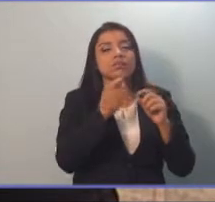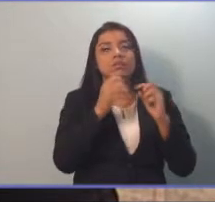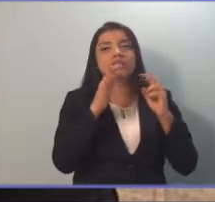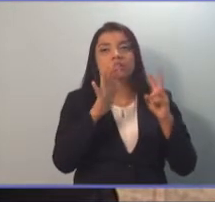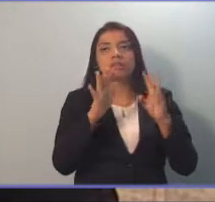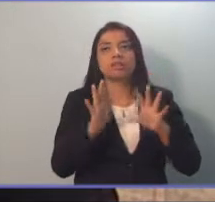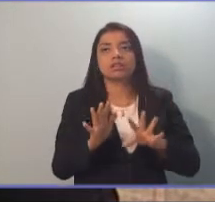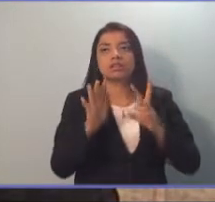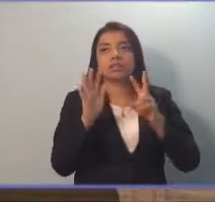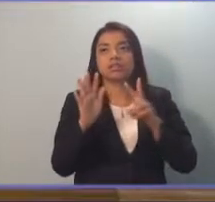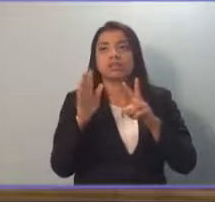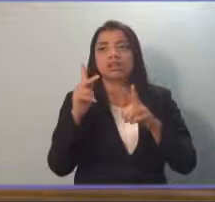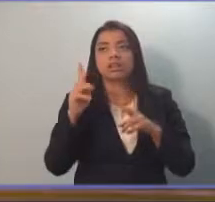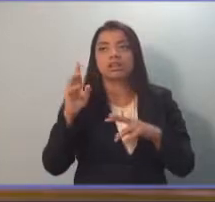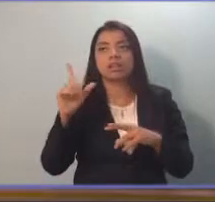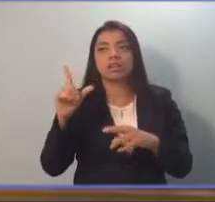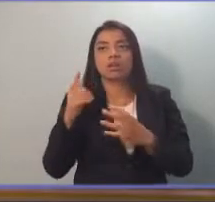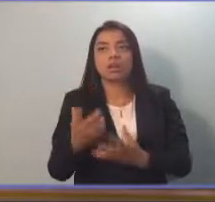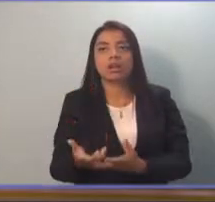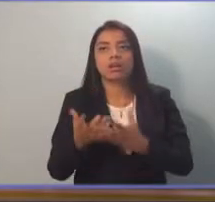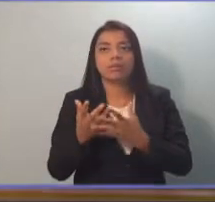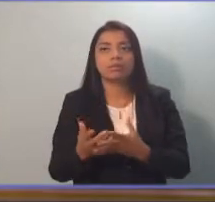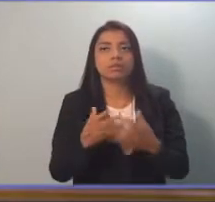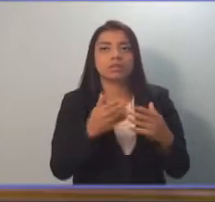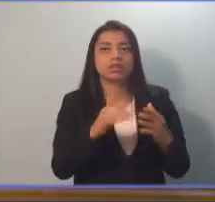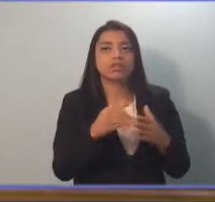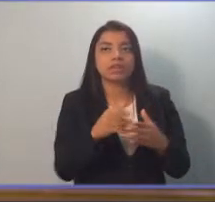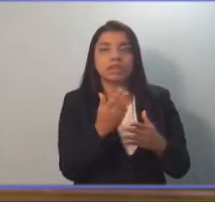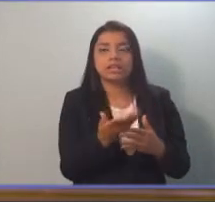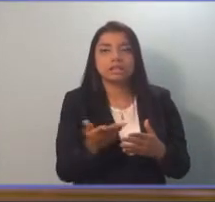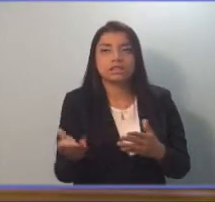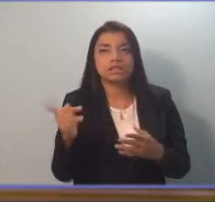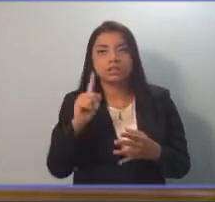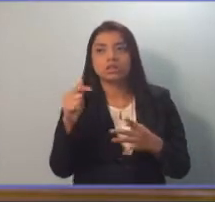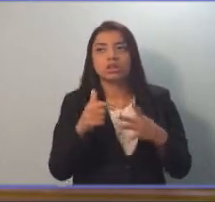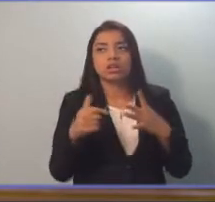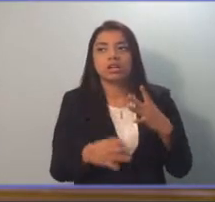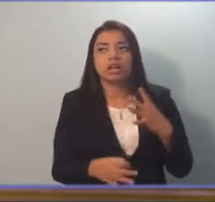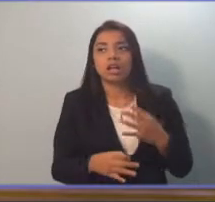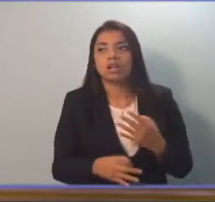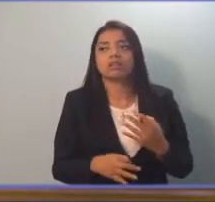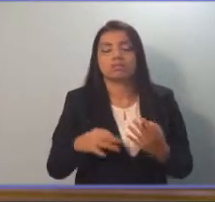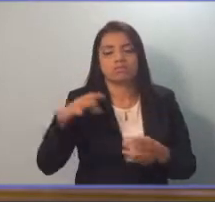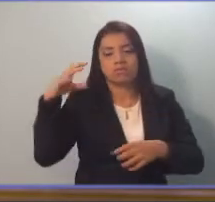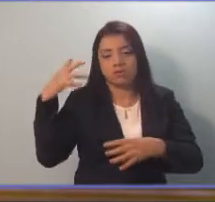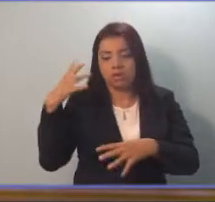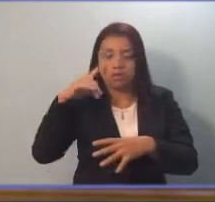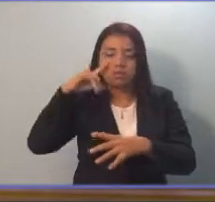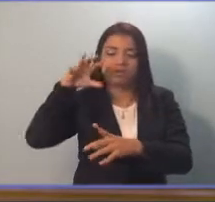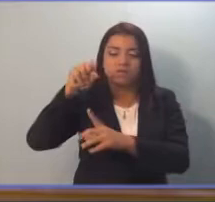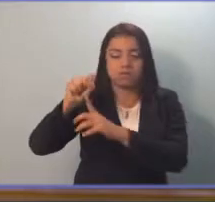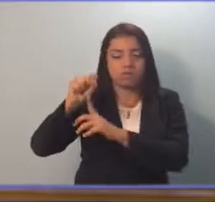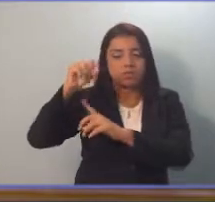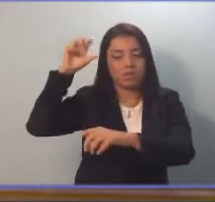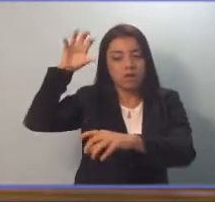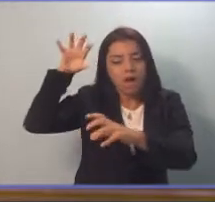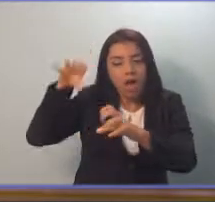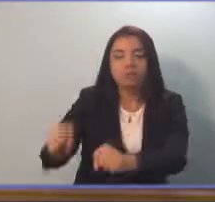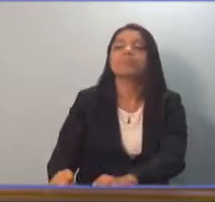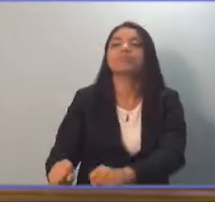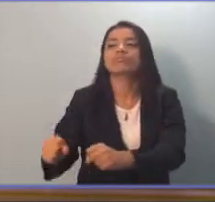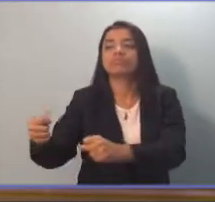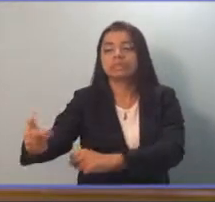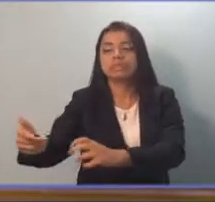6.717 kilogramos de diferentes tipos de sustancias ilícitas fueron incautadas, que hubiesen